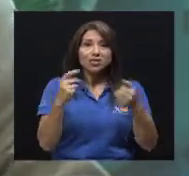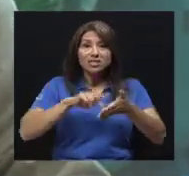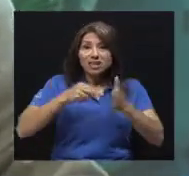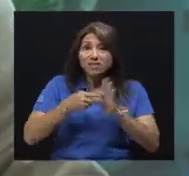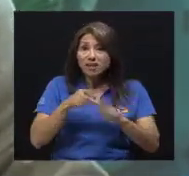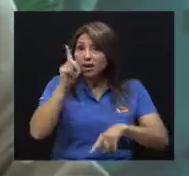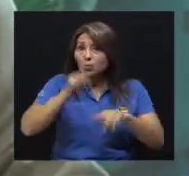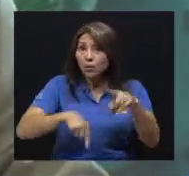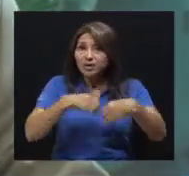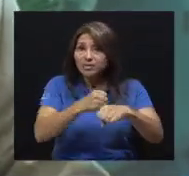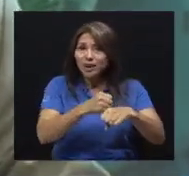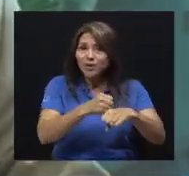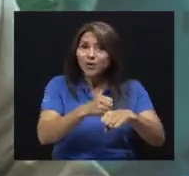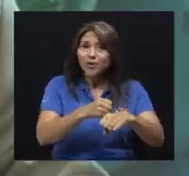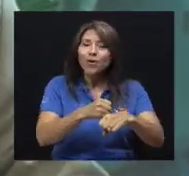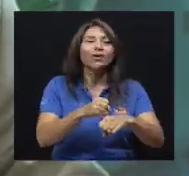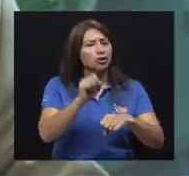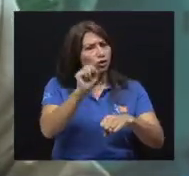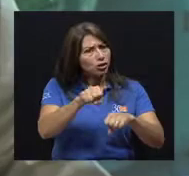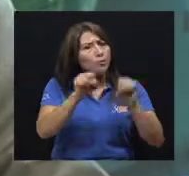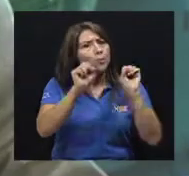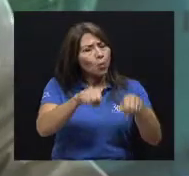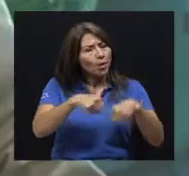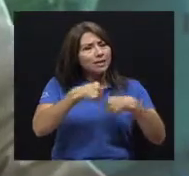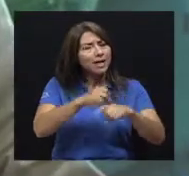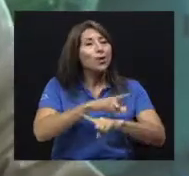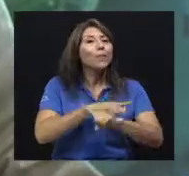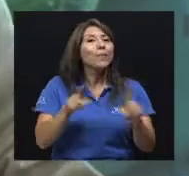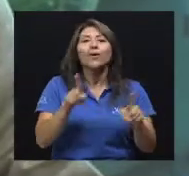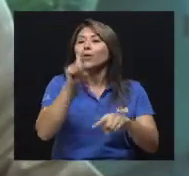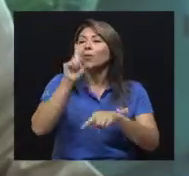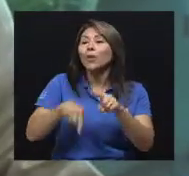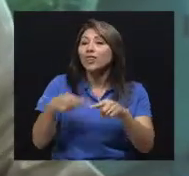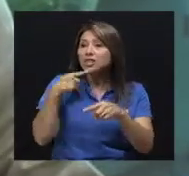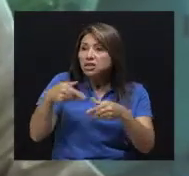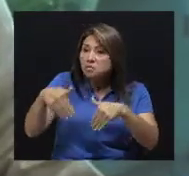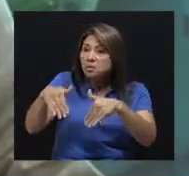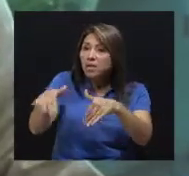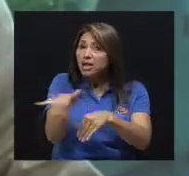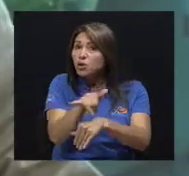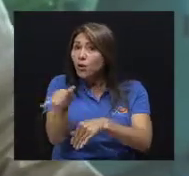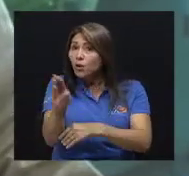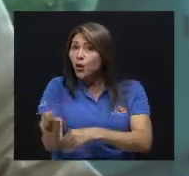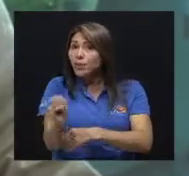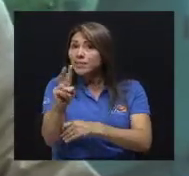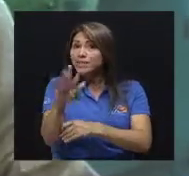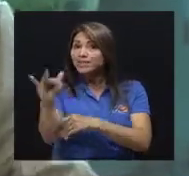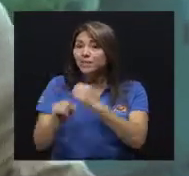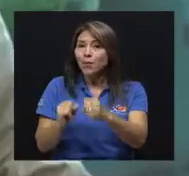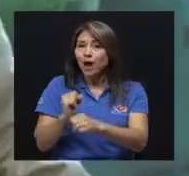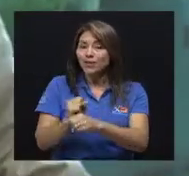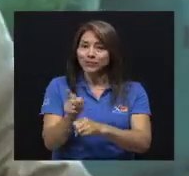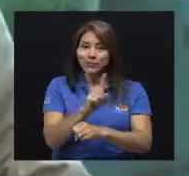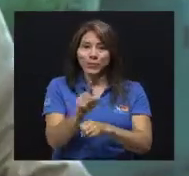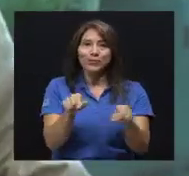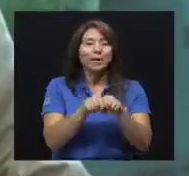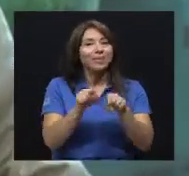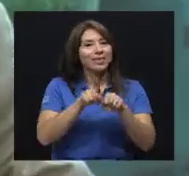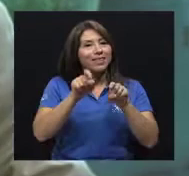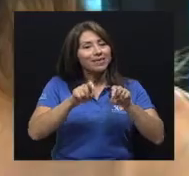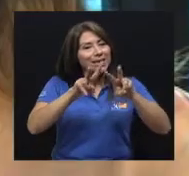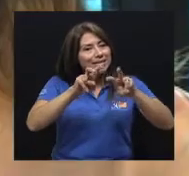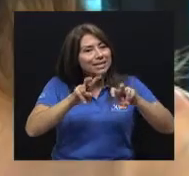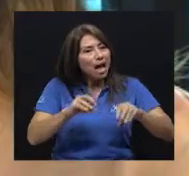dar las mismas pautas que le da el muchacho de 25 años, ni le va a hacer los mismos exámenes para detectar si tiene enfermedad, le va a hacer exámenes un poco más